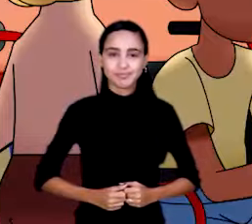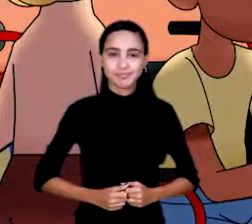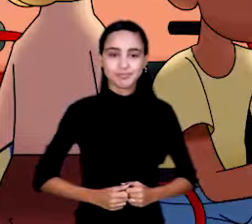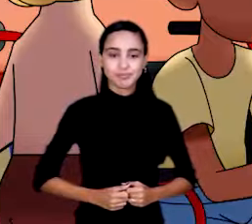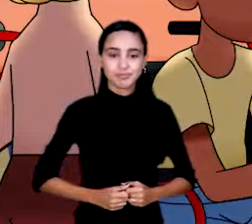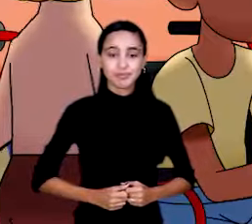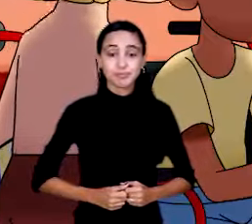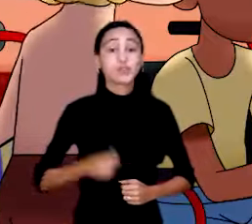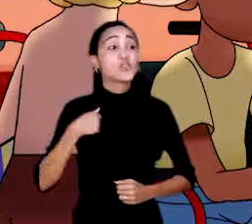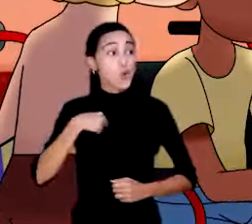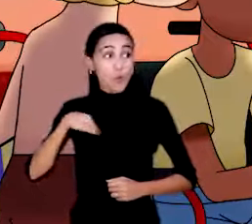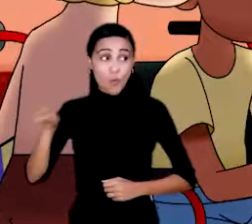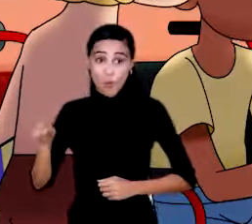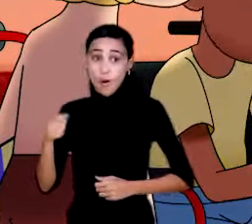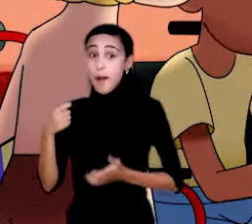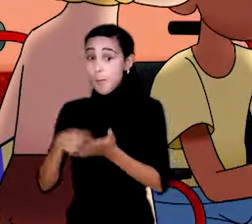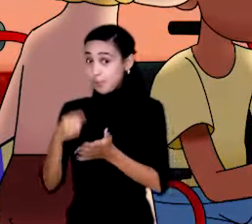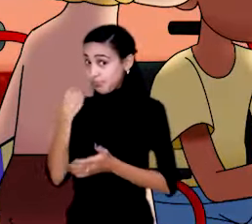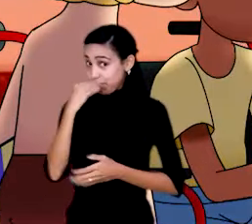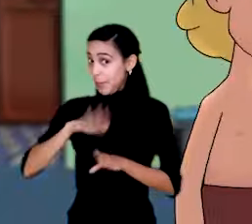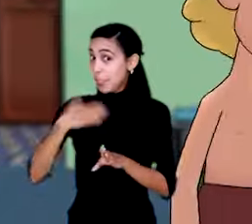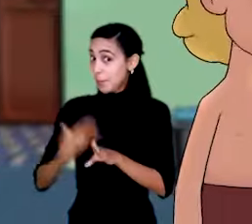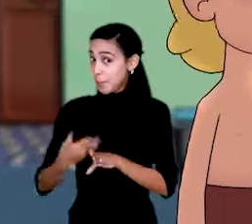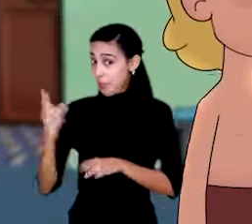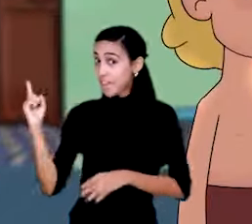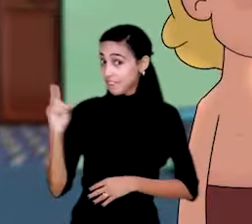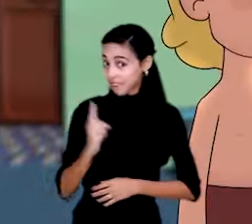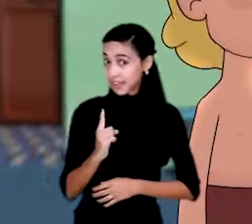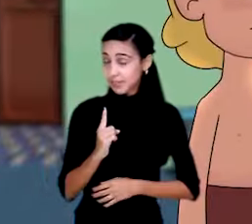Pipo, voy al mercado y regreso en un ratico.